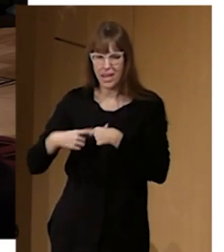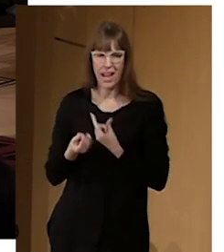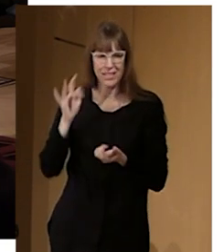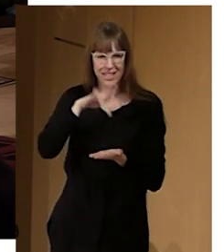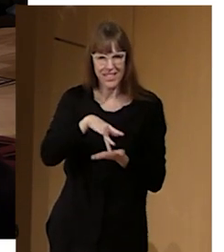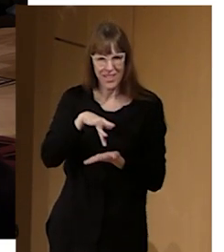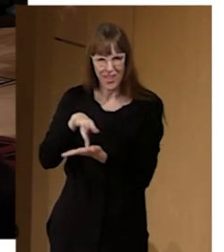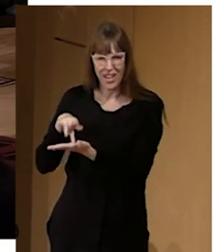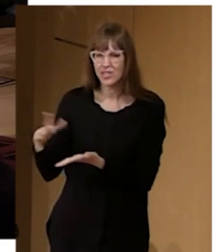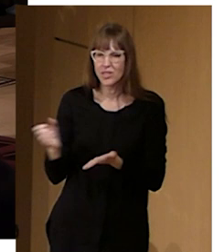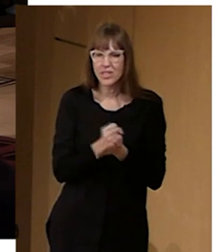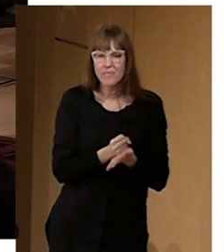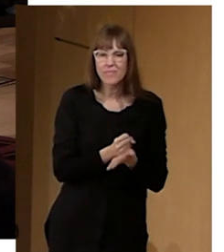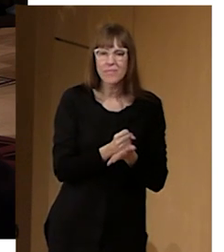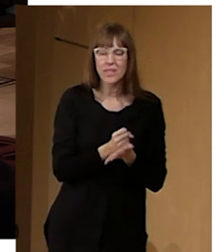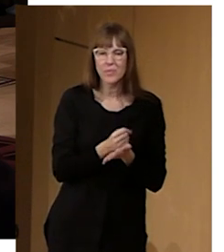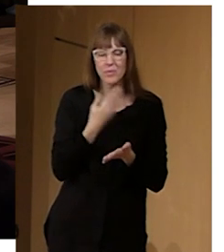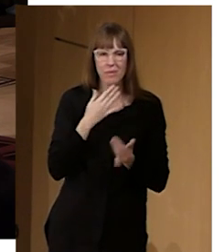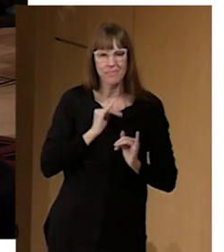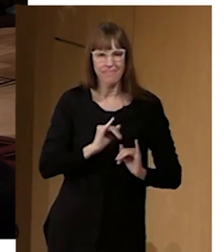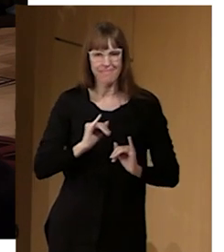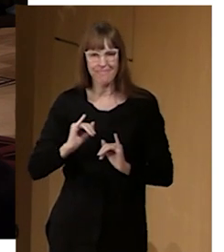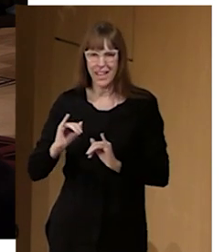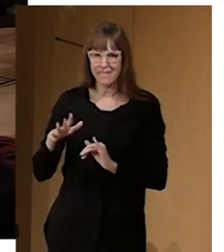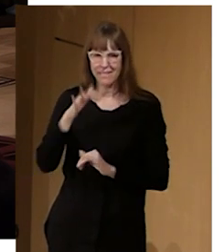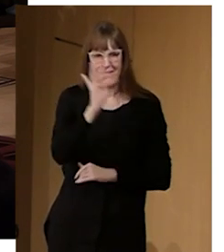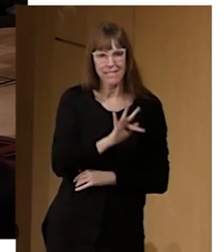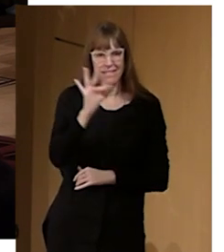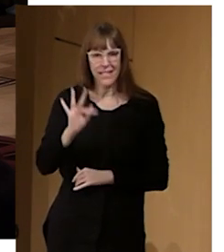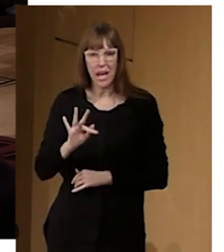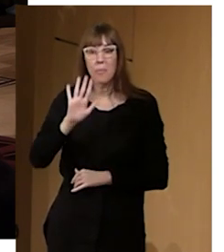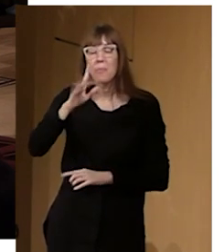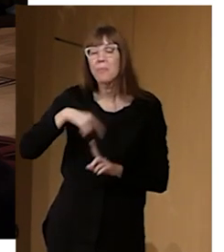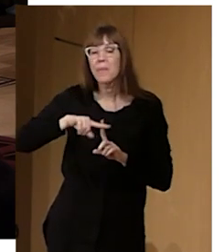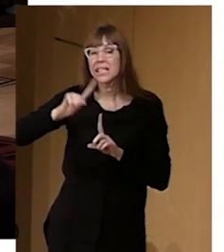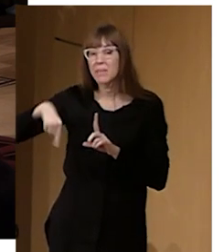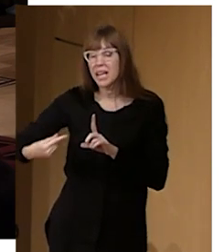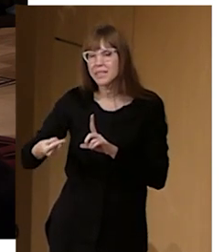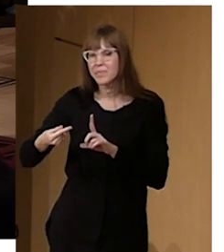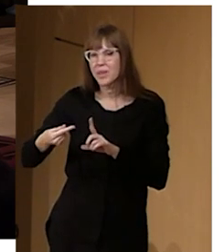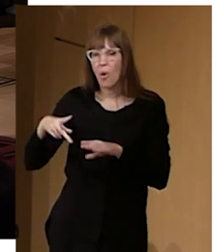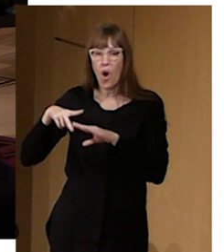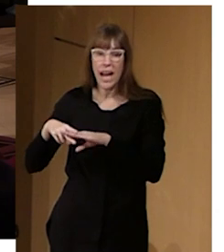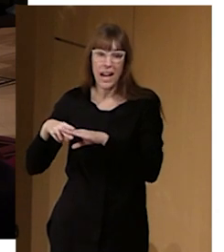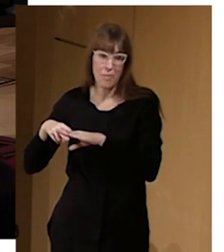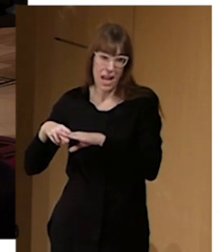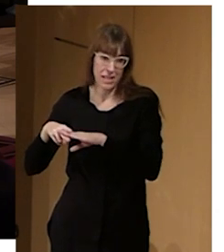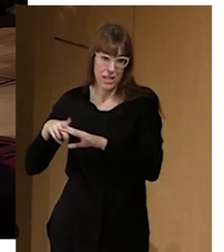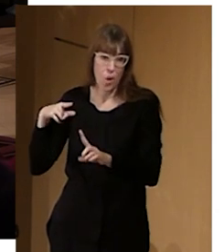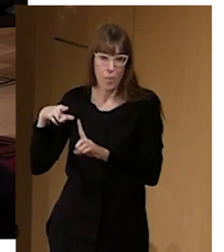pero también se llevan herramientas para hacer visitas autónomas en en otros lugares no y y creo que también es